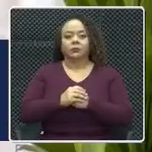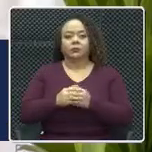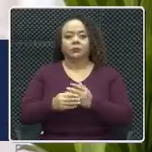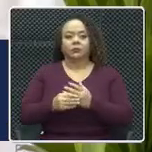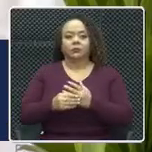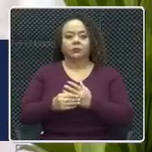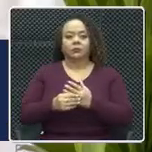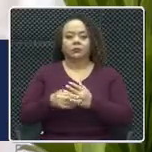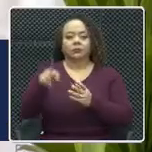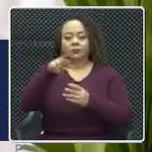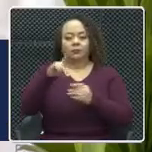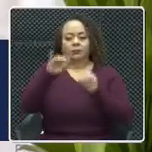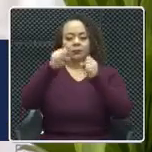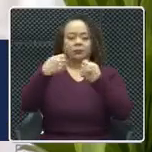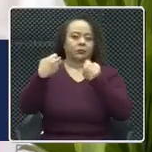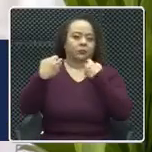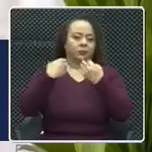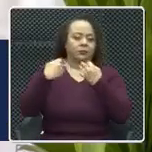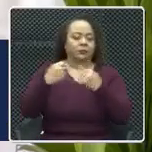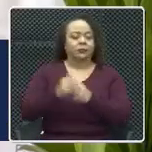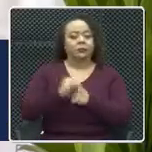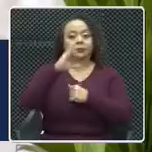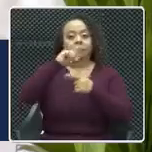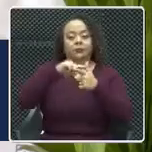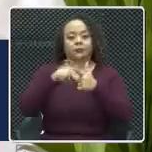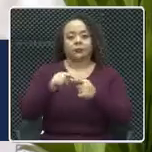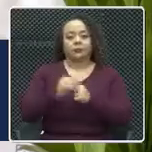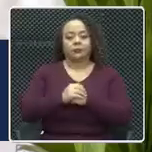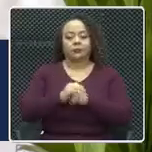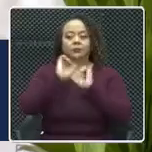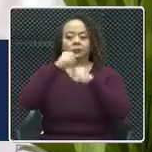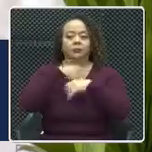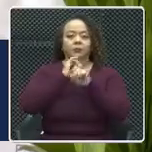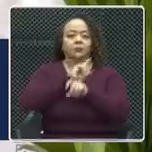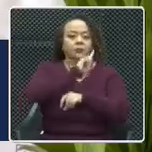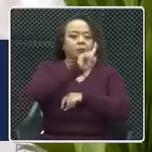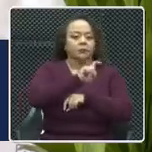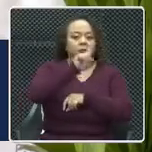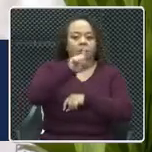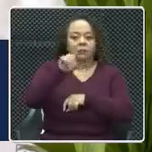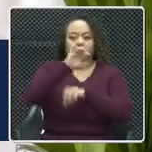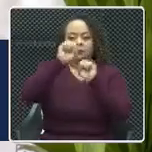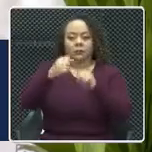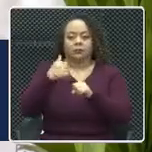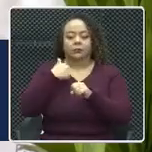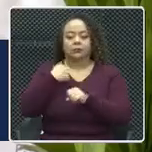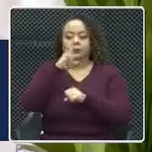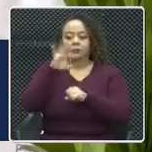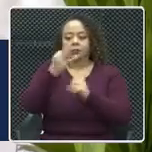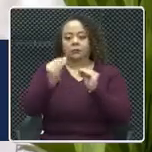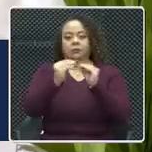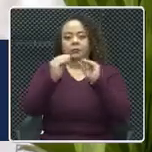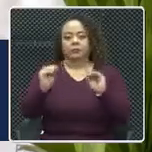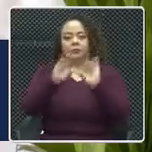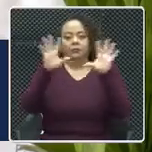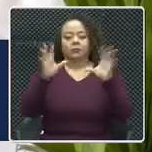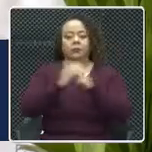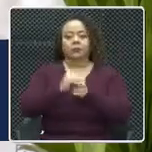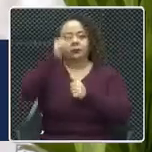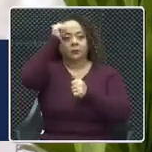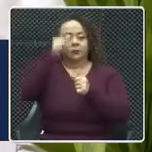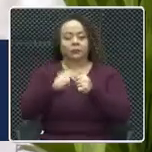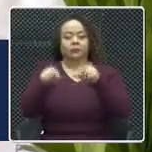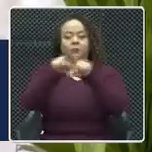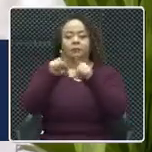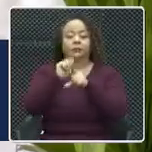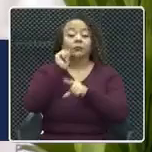las compañeras nos puedan explicar y entonces les podamos hacer preguntas y lo podamos tener de una forma más clara. Recordarle también que